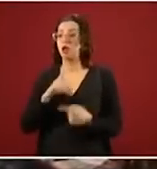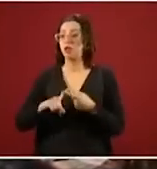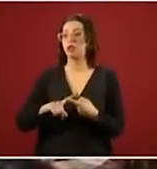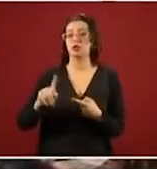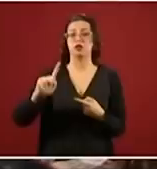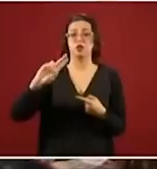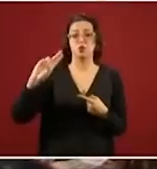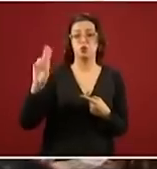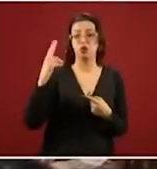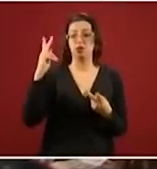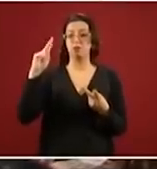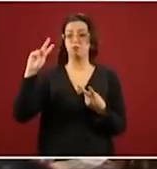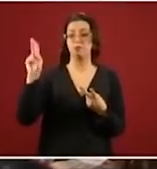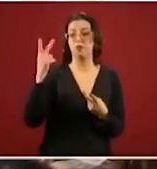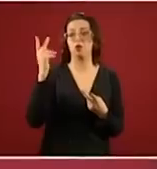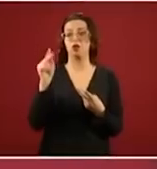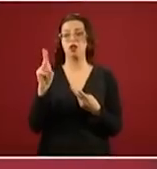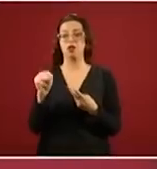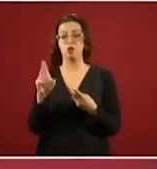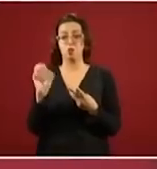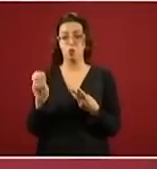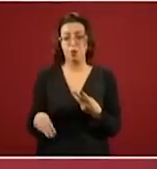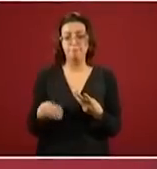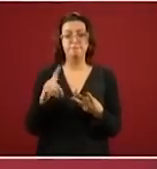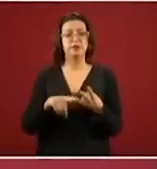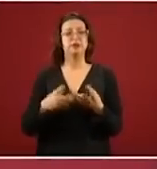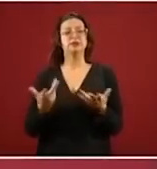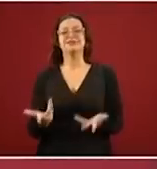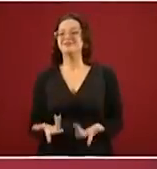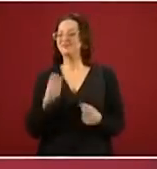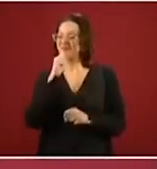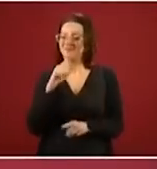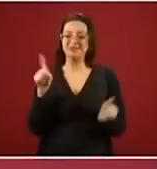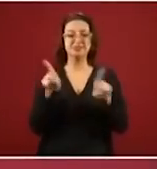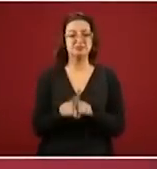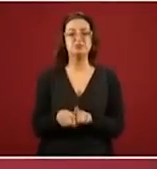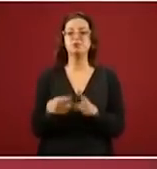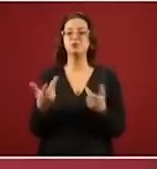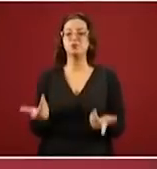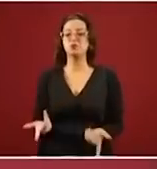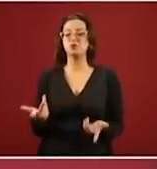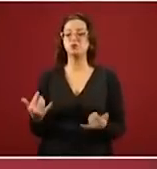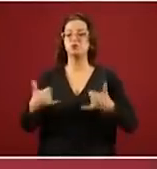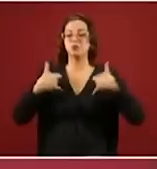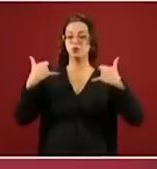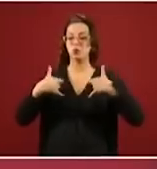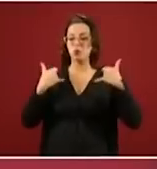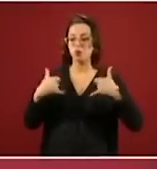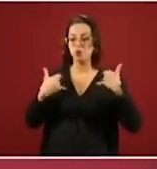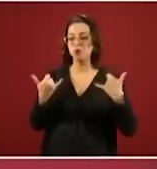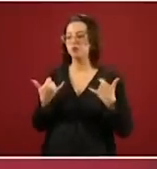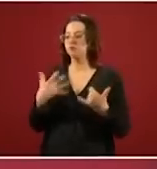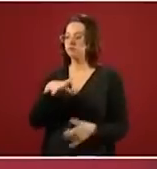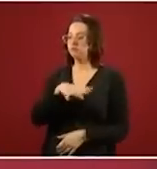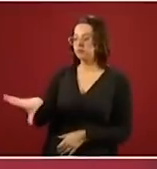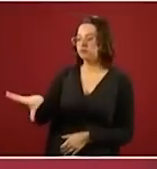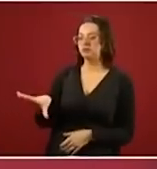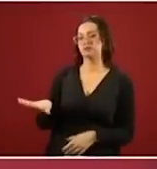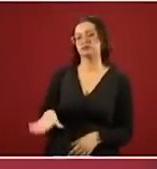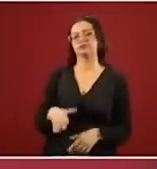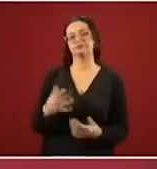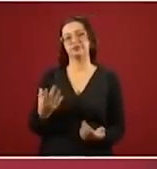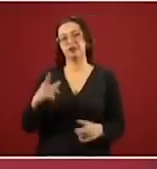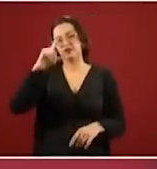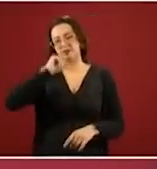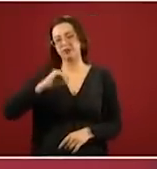la uam de todas maneras hay jóvenes que se les rechaza entre comillas por el examen de admisión y lo que se